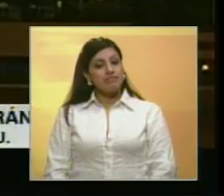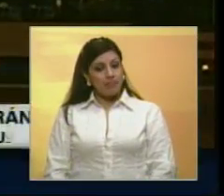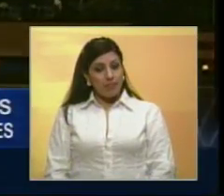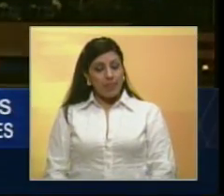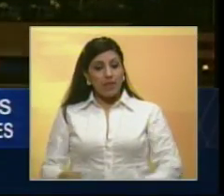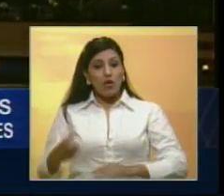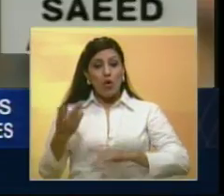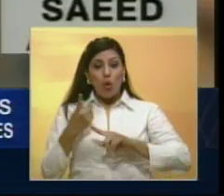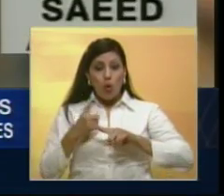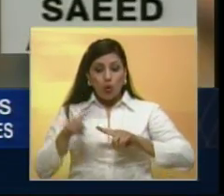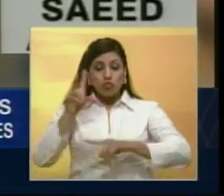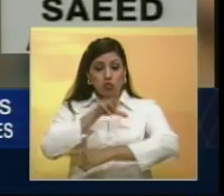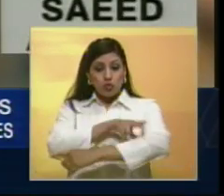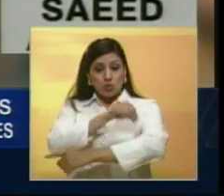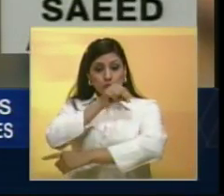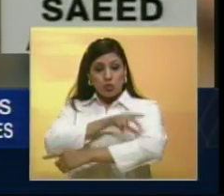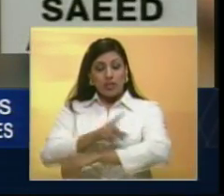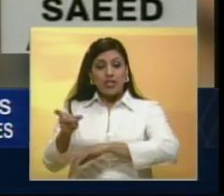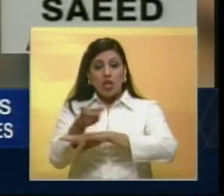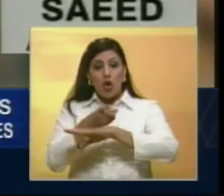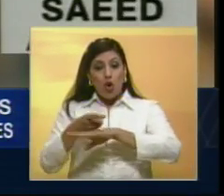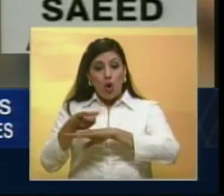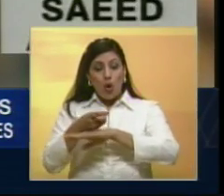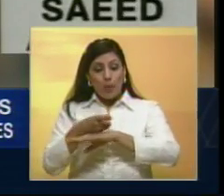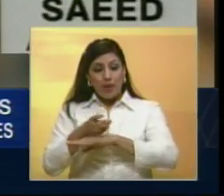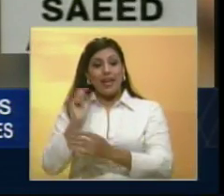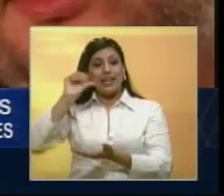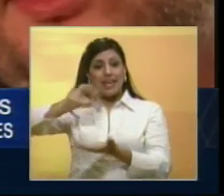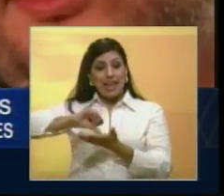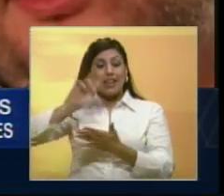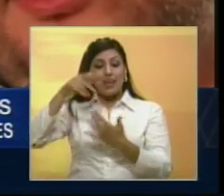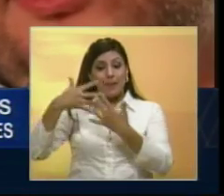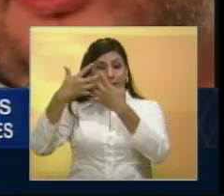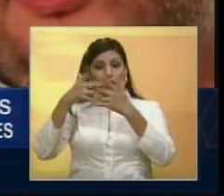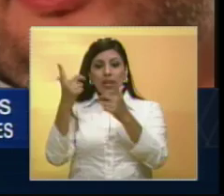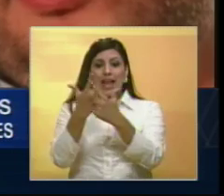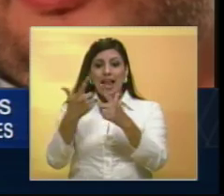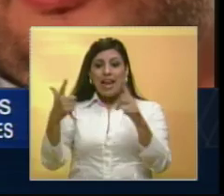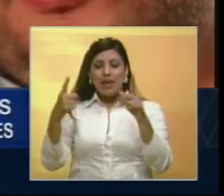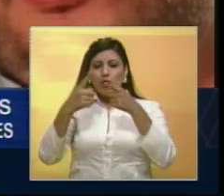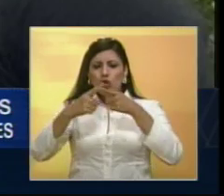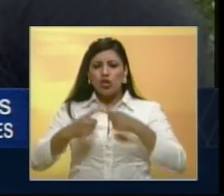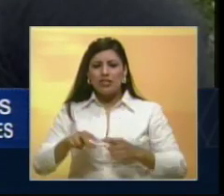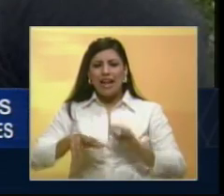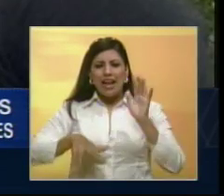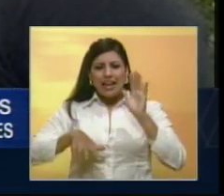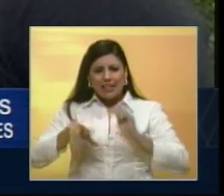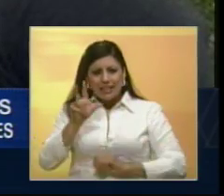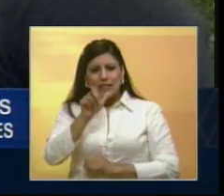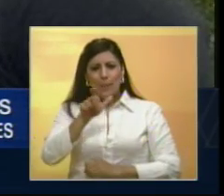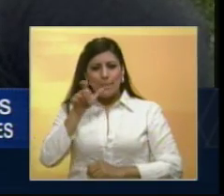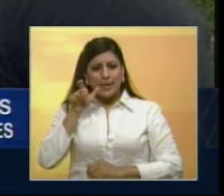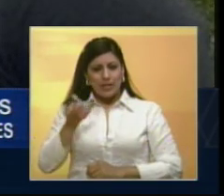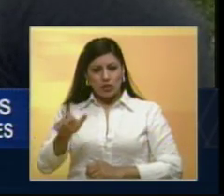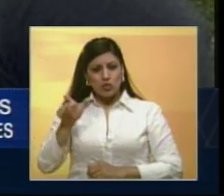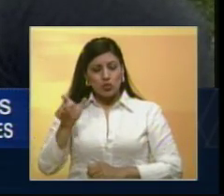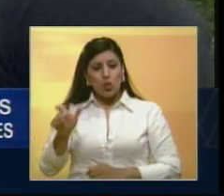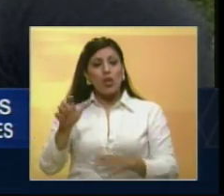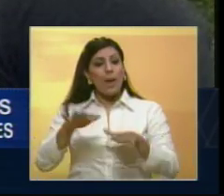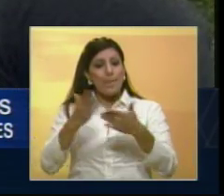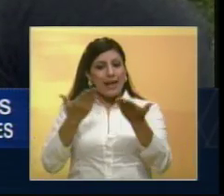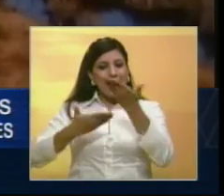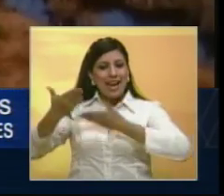En Suiza, los gobiernos de Irán y Estados Unidos pusieron en libertad a un total de 13 prisioneros en el marco de